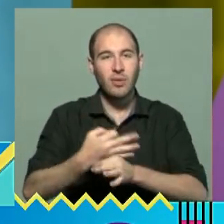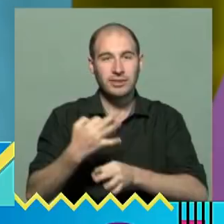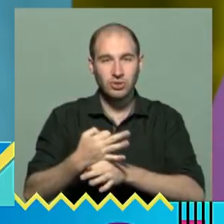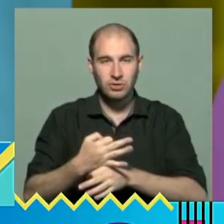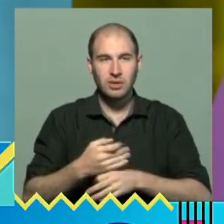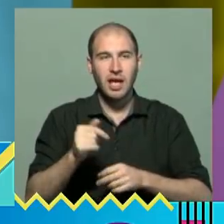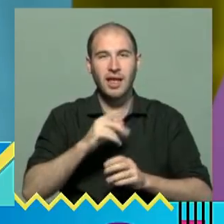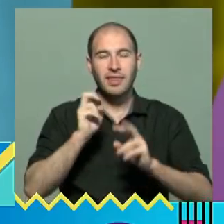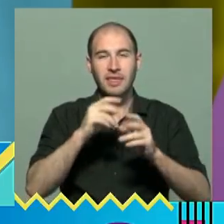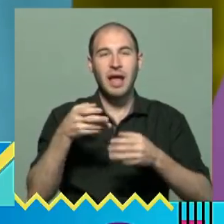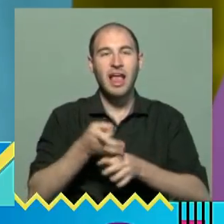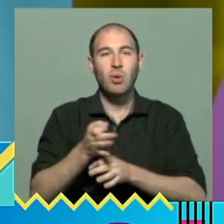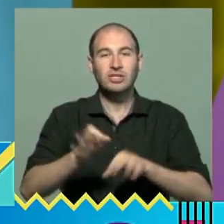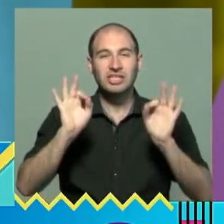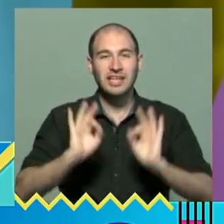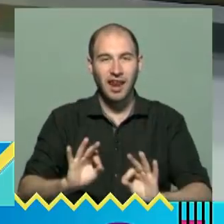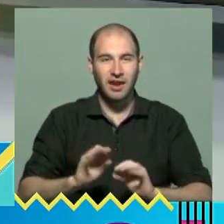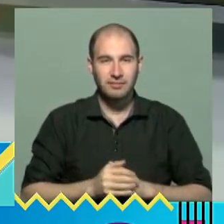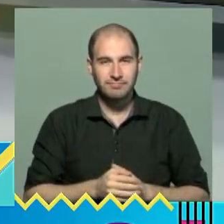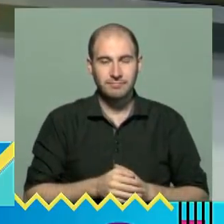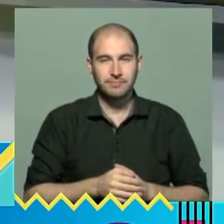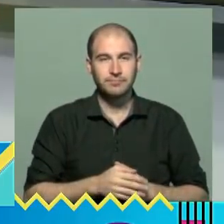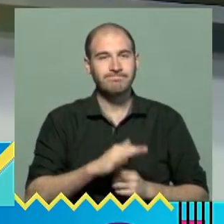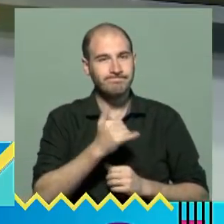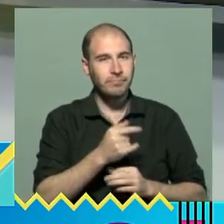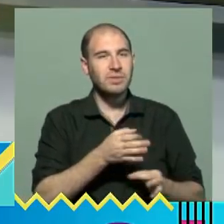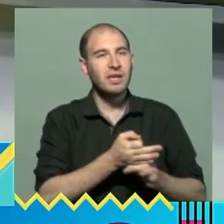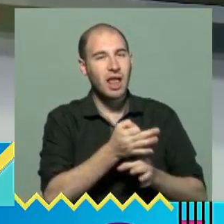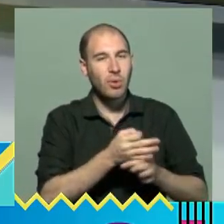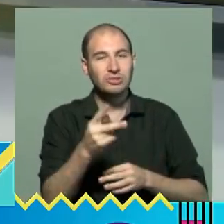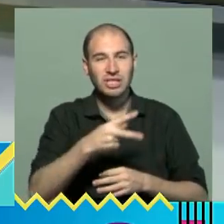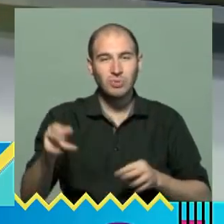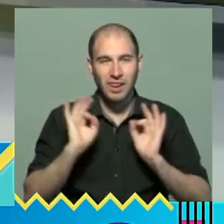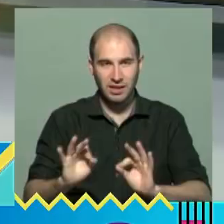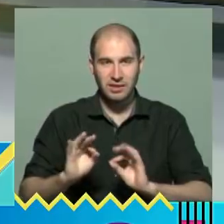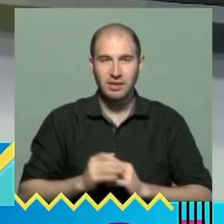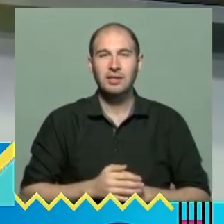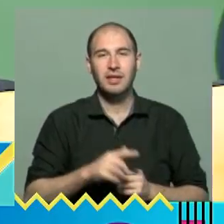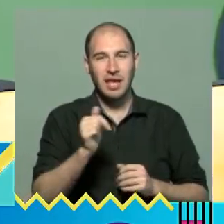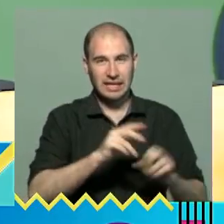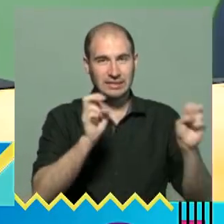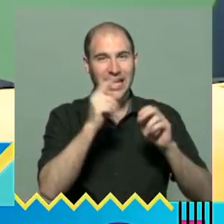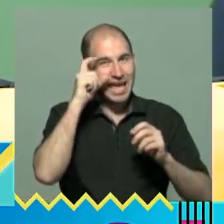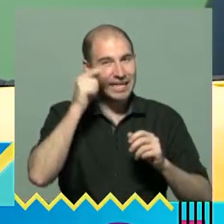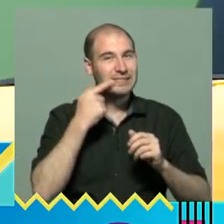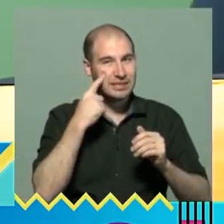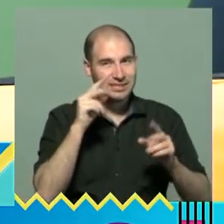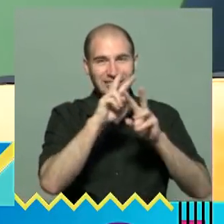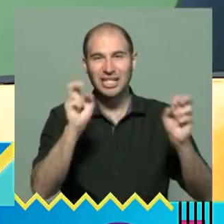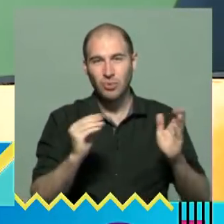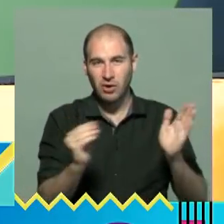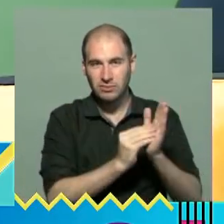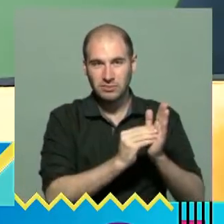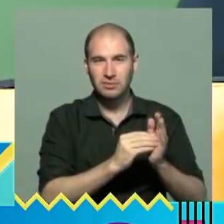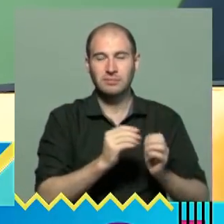educación. Metámonos en la educación integral. Así es, sexual. Bueno, educación sexual integral, así es, ESI, como se llama en